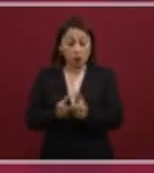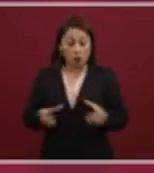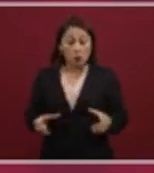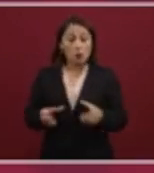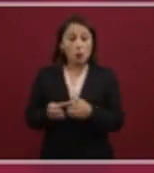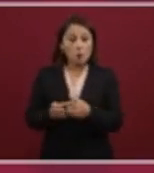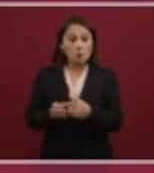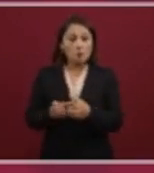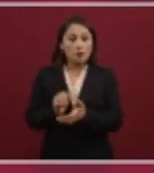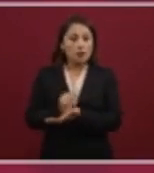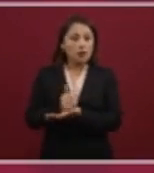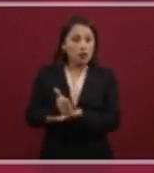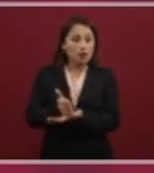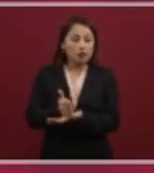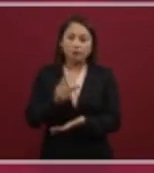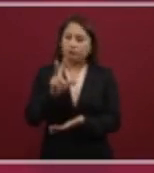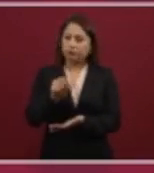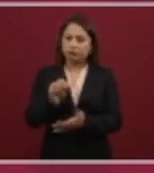sean quien sean.